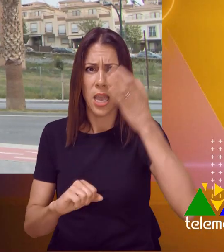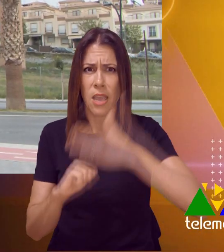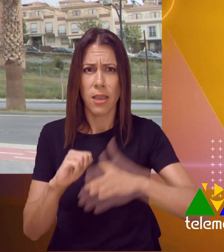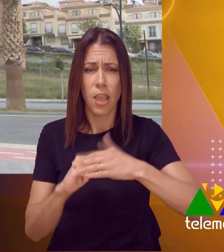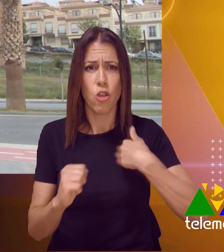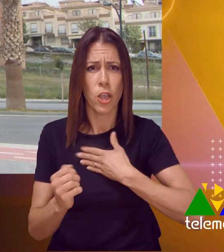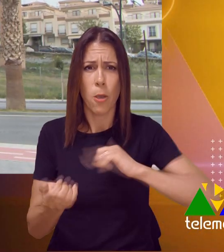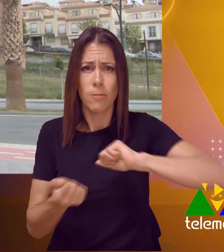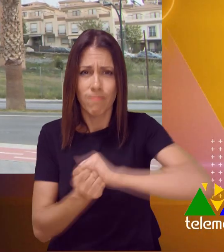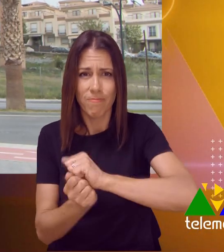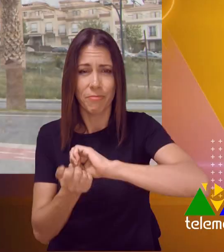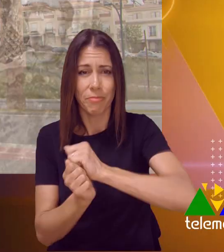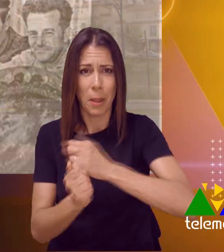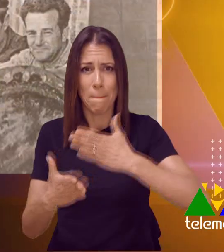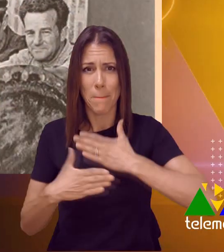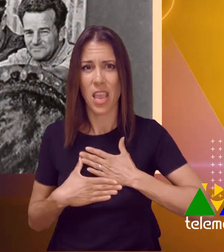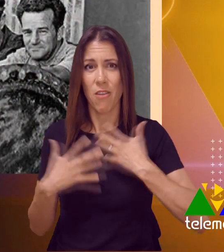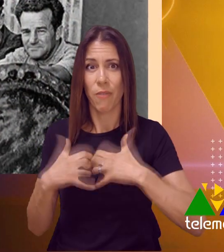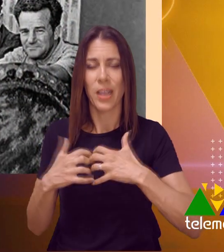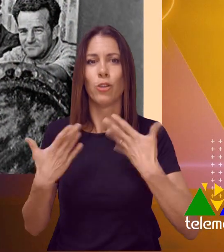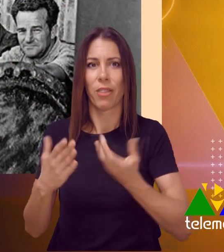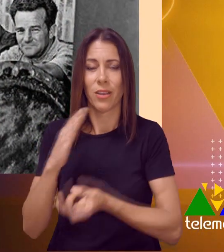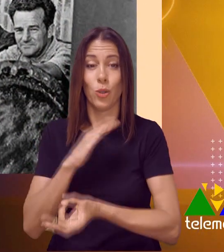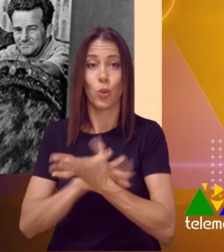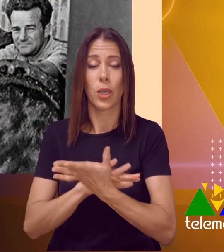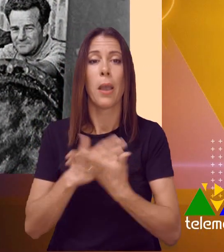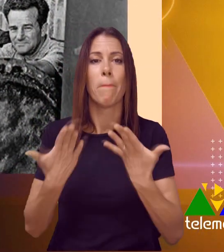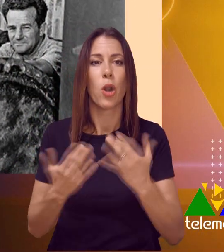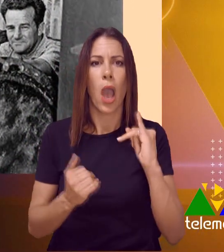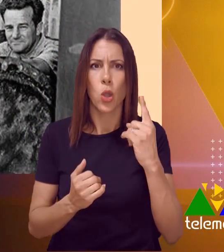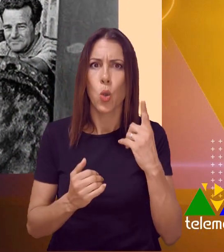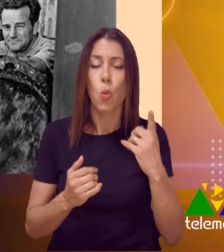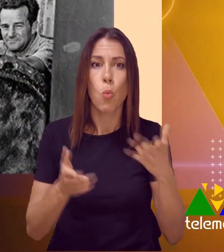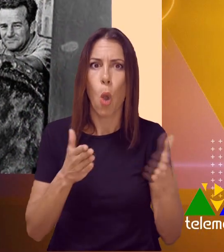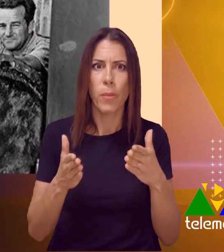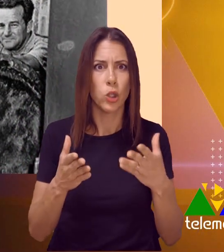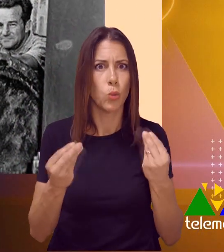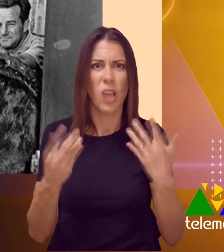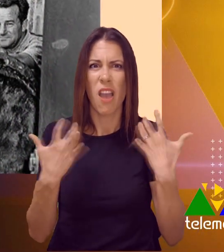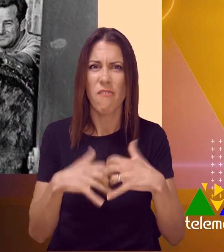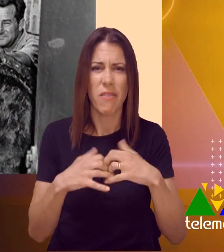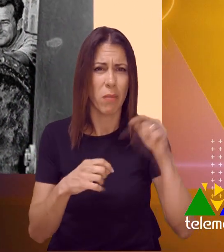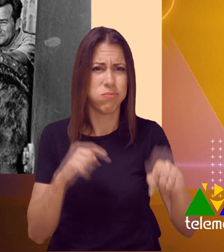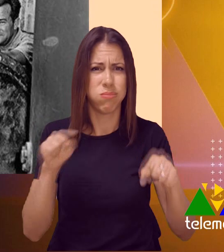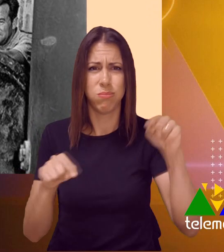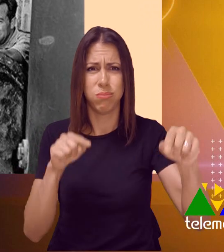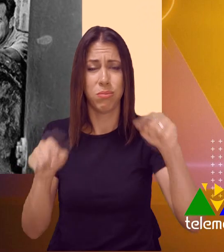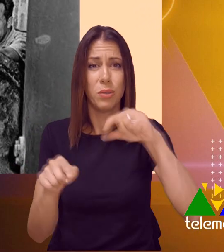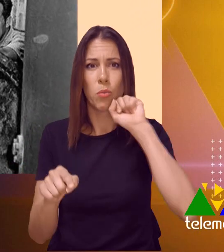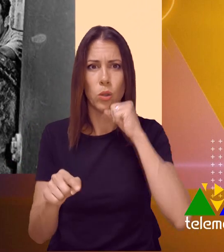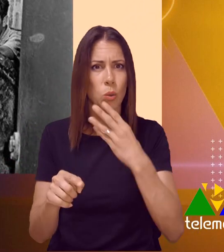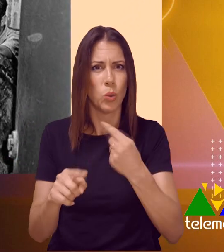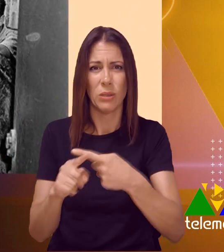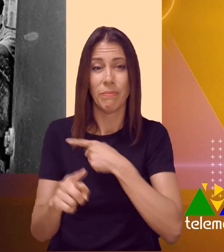esta industria azucarera. Pero llegó un momento en que hubo superproducción, había demasiadas fábricas. En Motril llegó un momento,